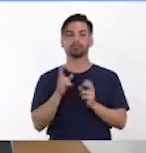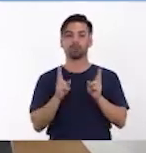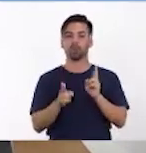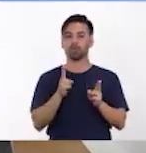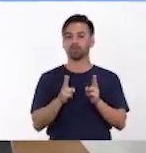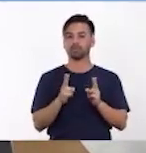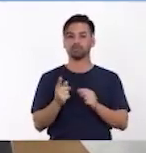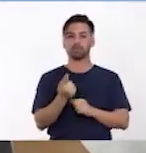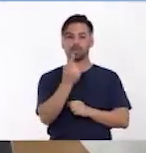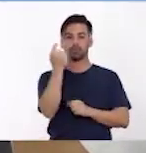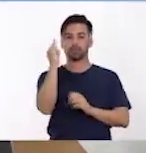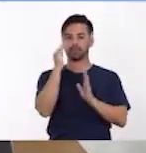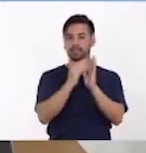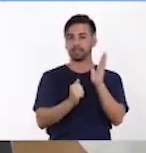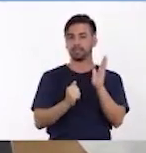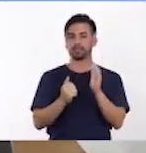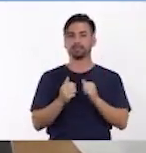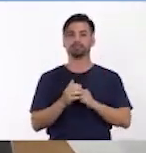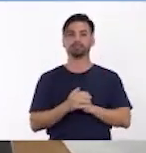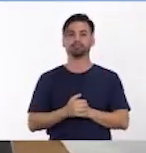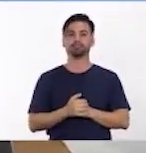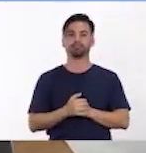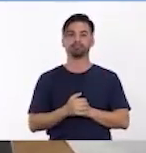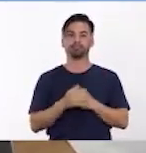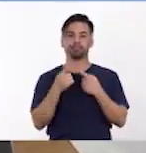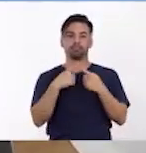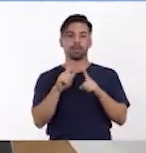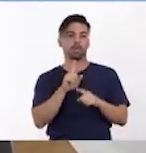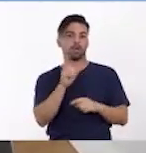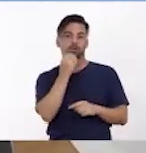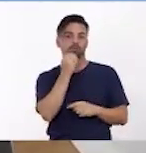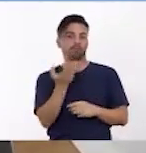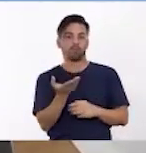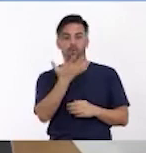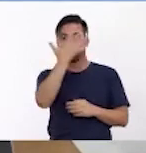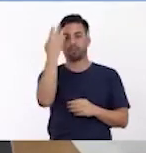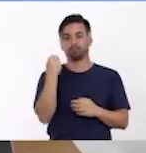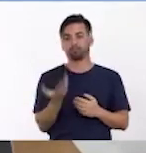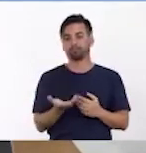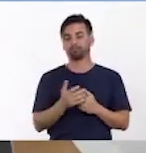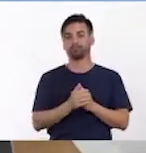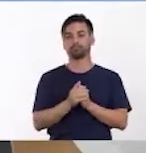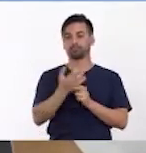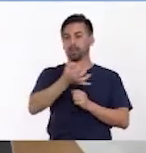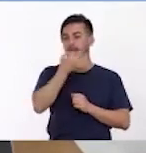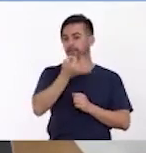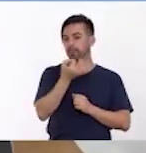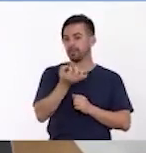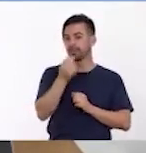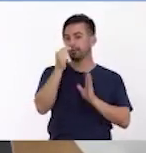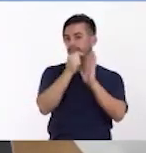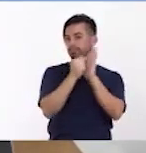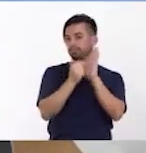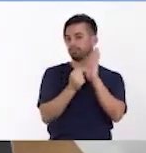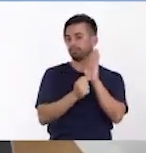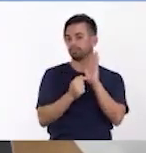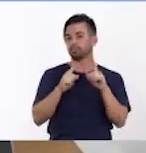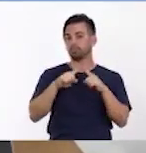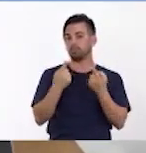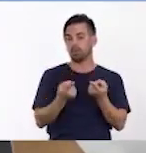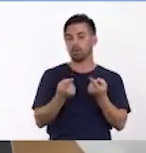orientación del primer semestre, pero no podíamos dejar de referirnos a este elemento